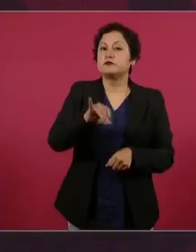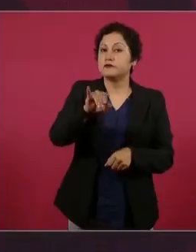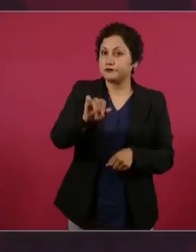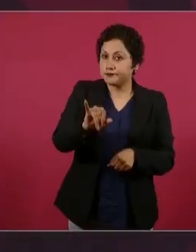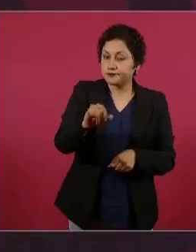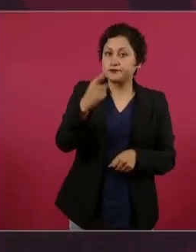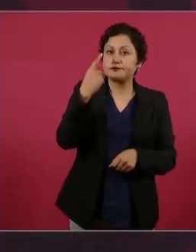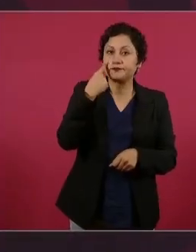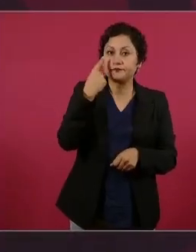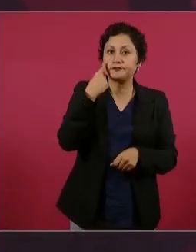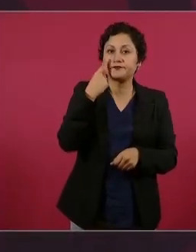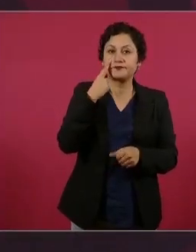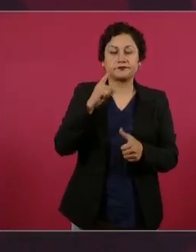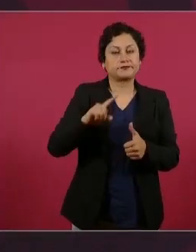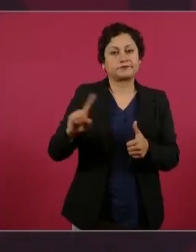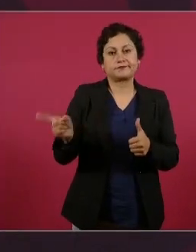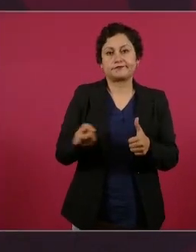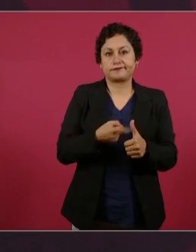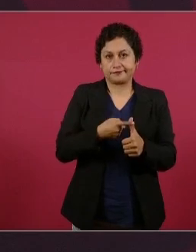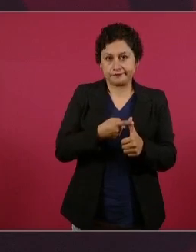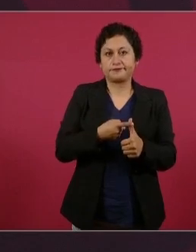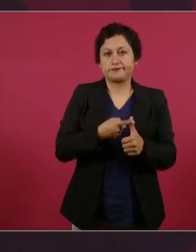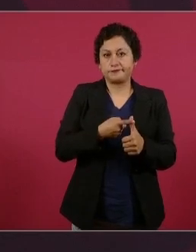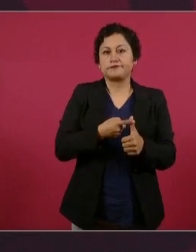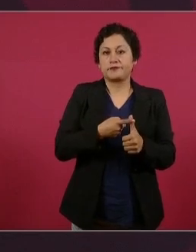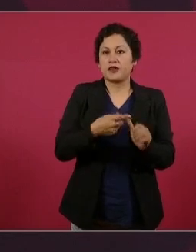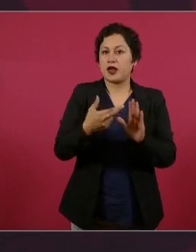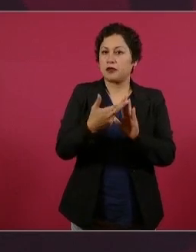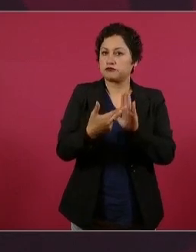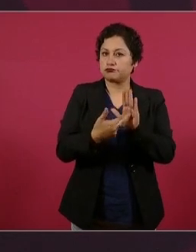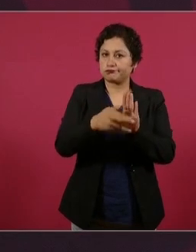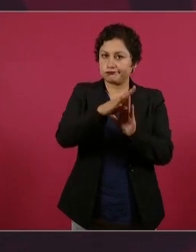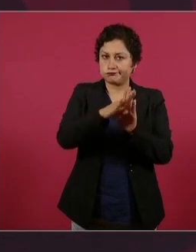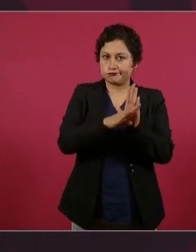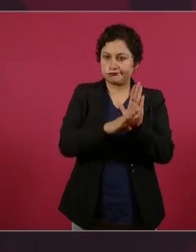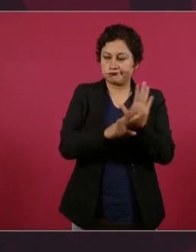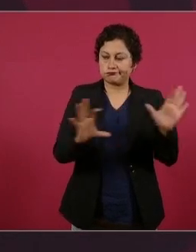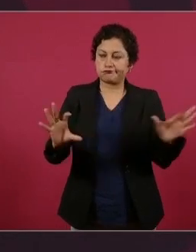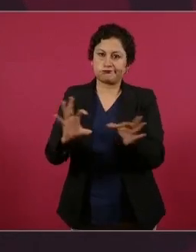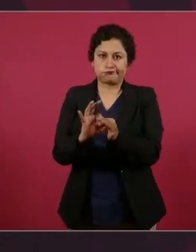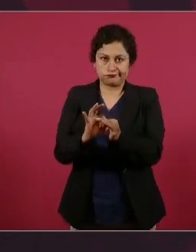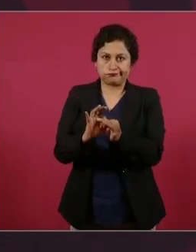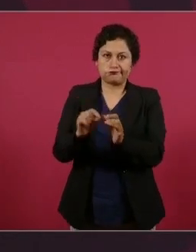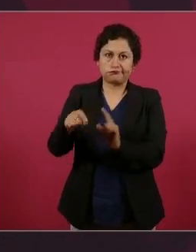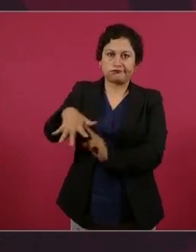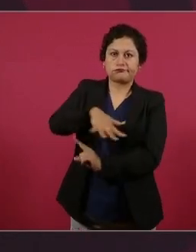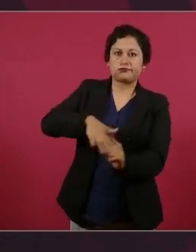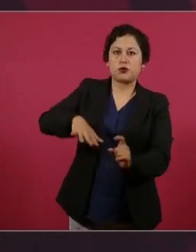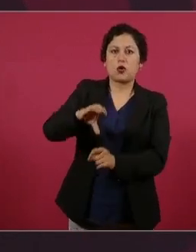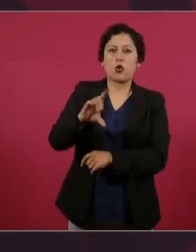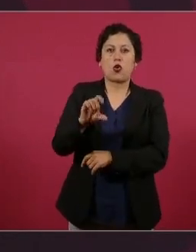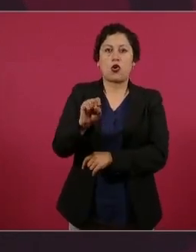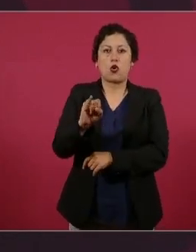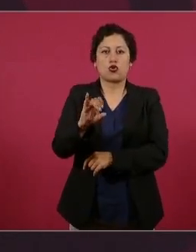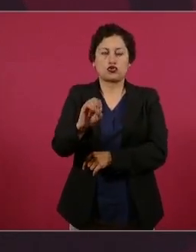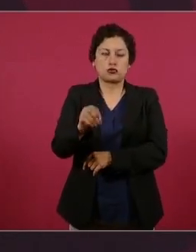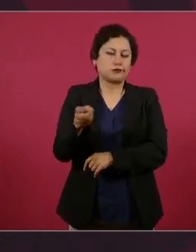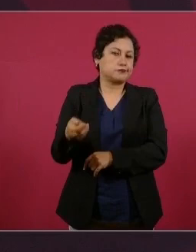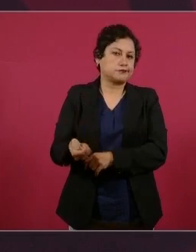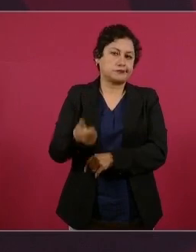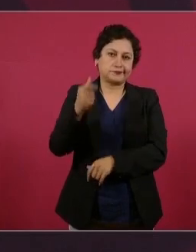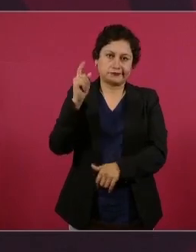es la regularización, es a la Colosio. Es